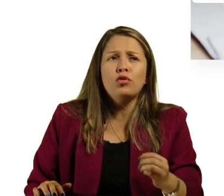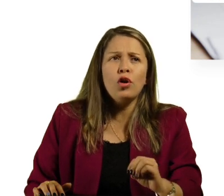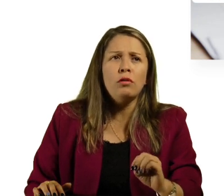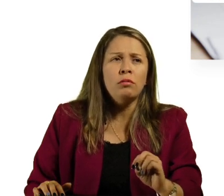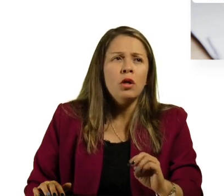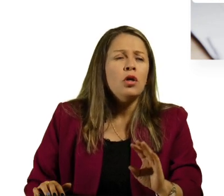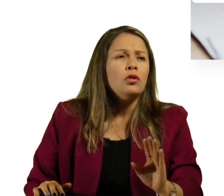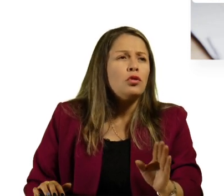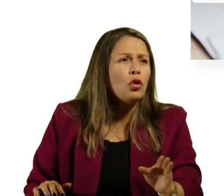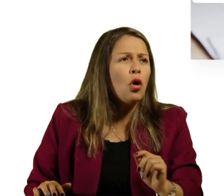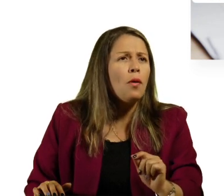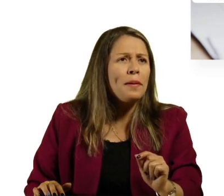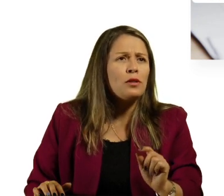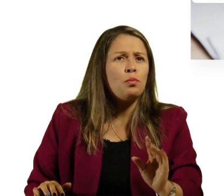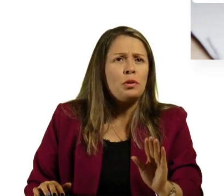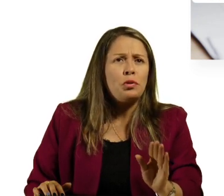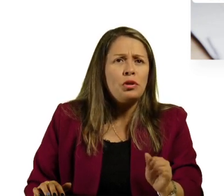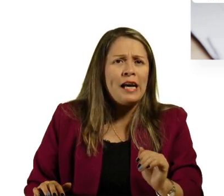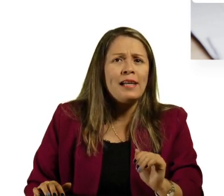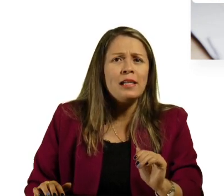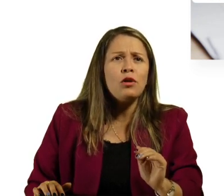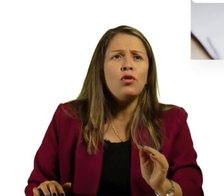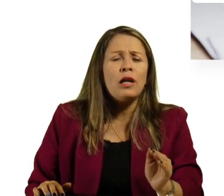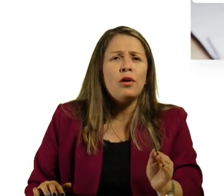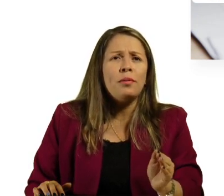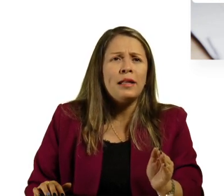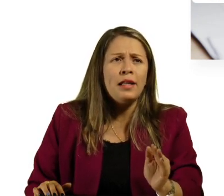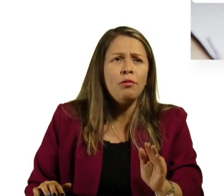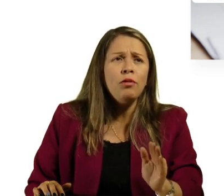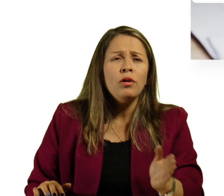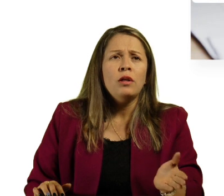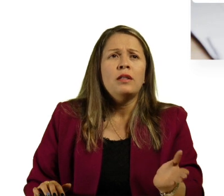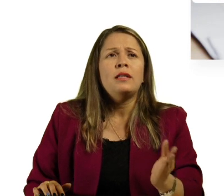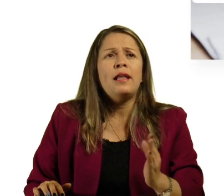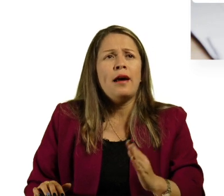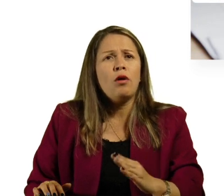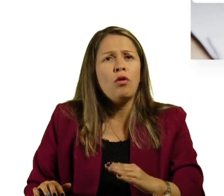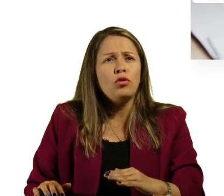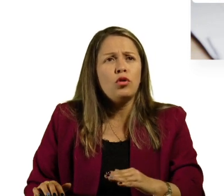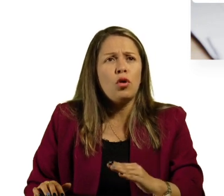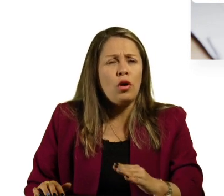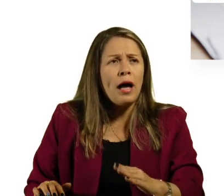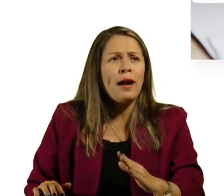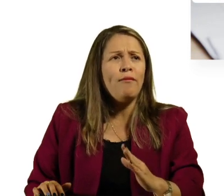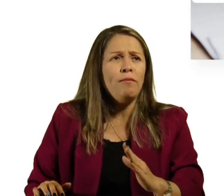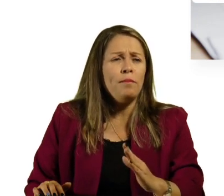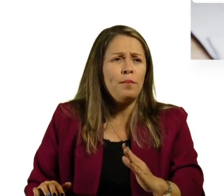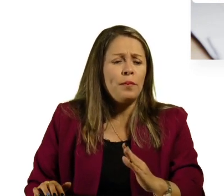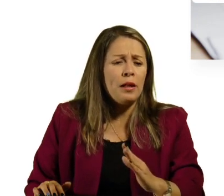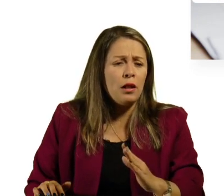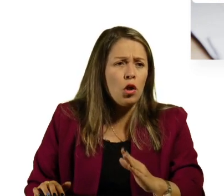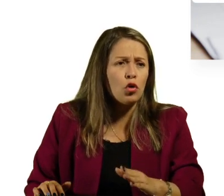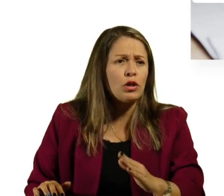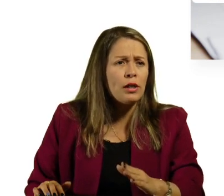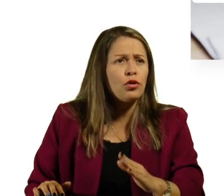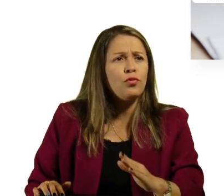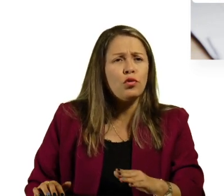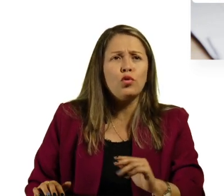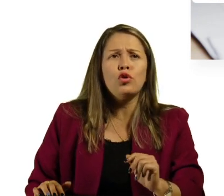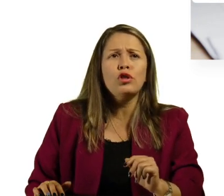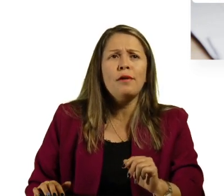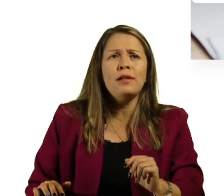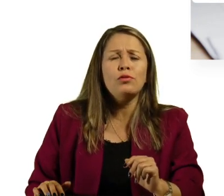de control. Todo presupuesto se hace con el objetivo de controlar los